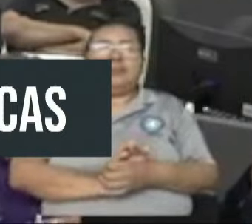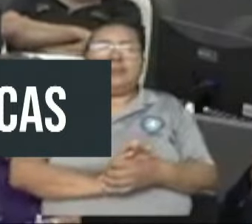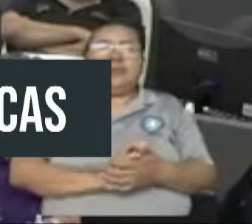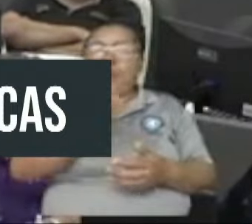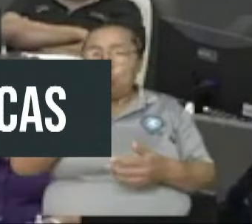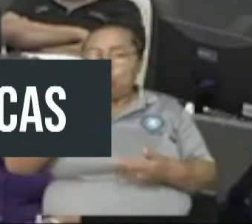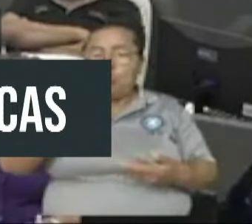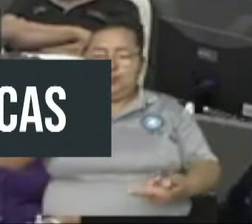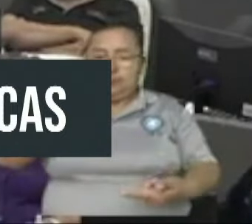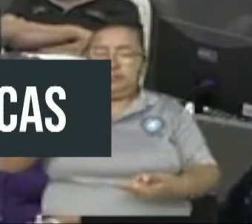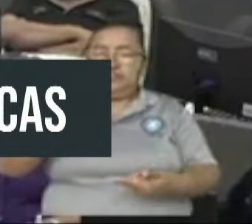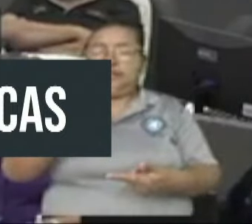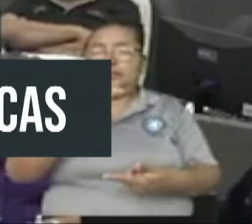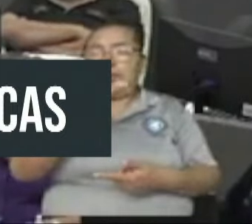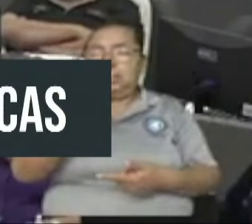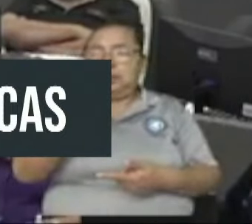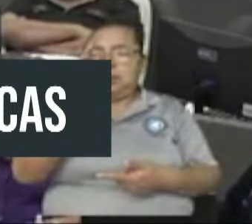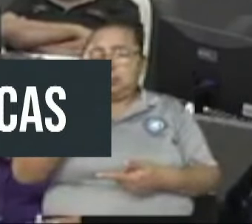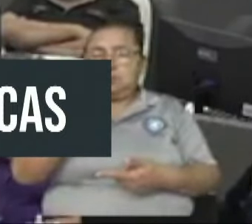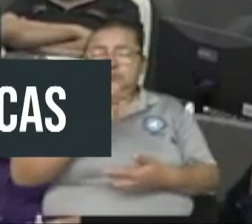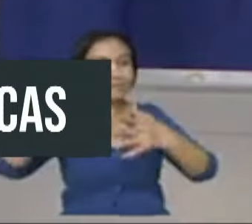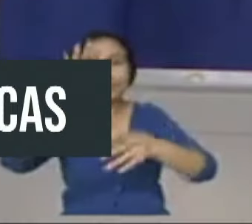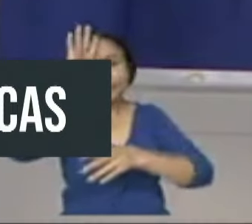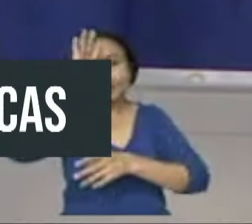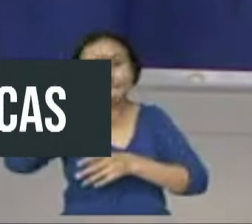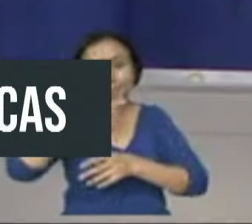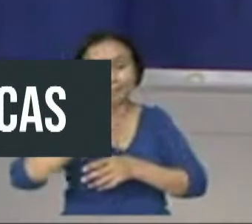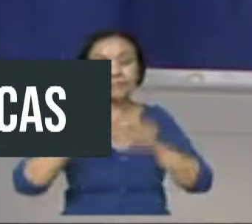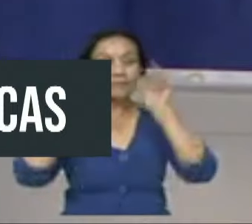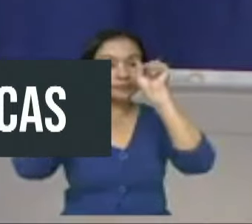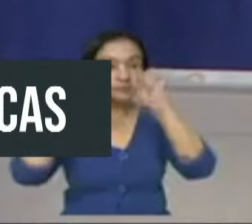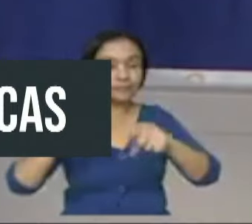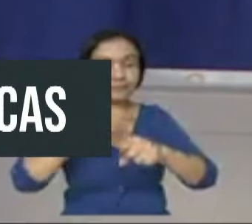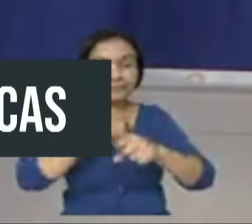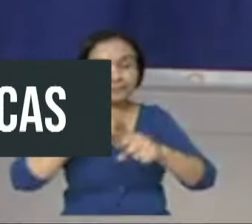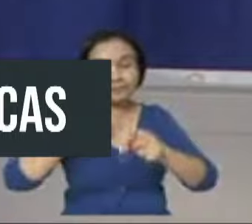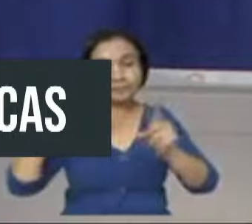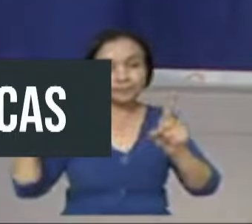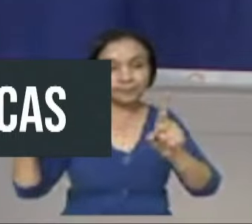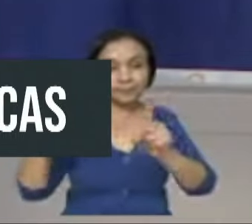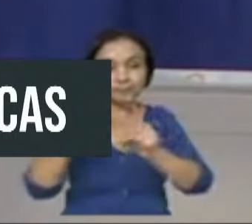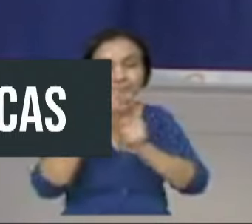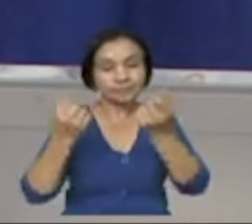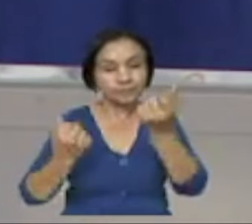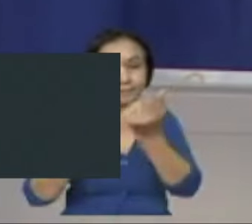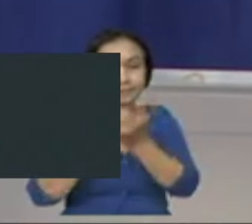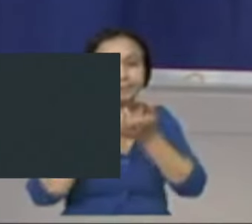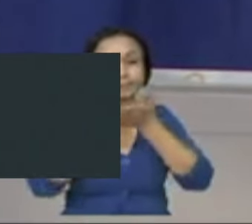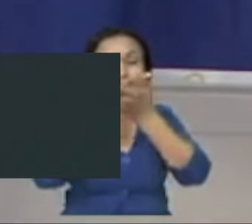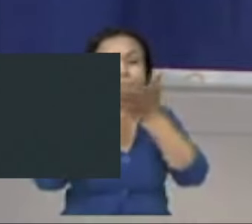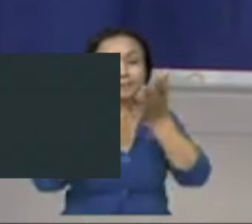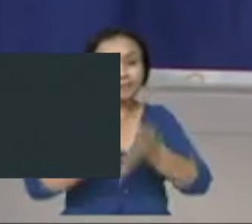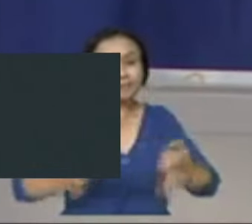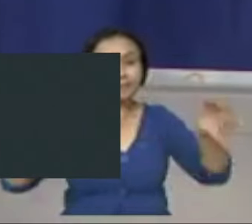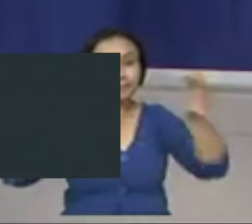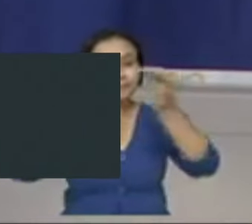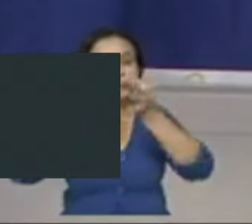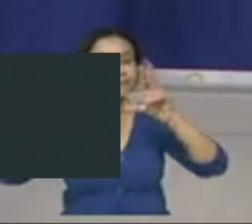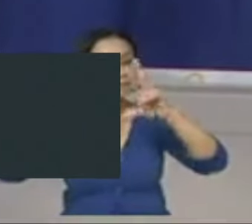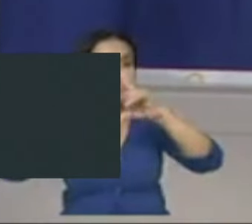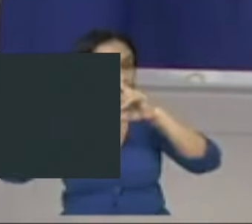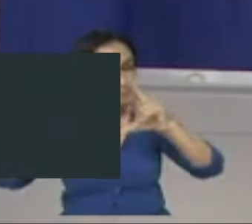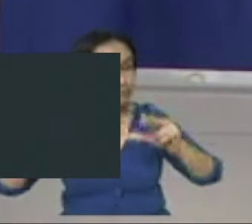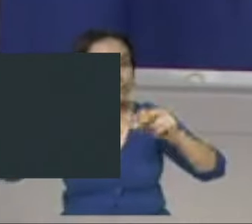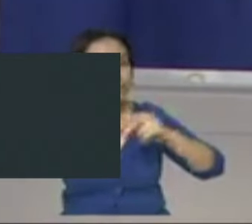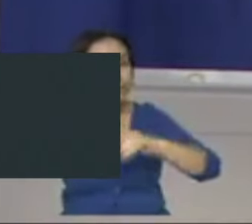petróleo GLP en el país. Se han logrado alcanzar cooperaciones importantes para el país y en